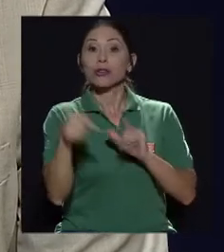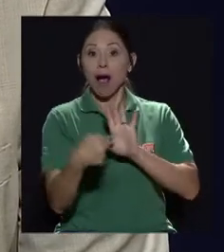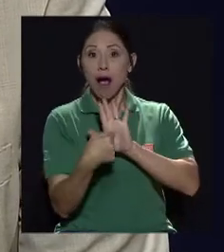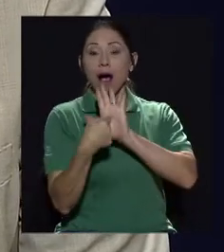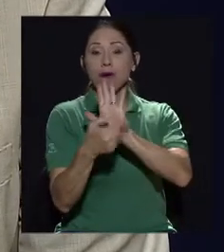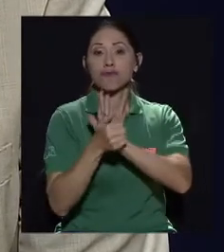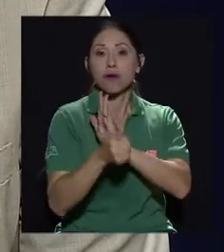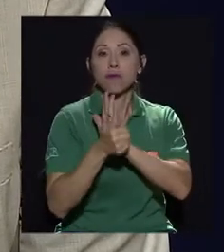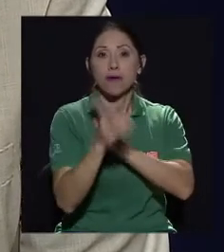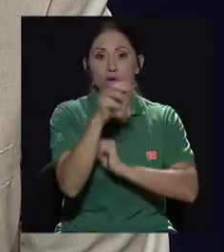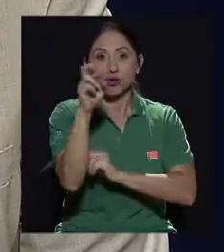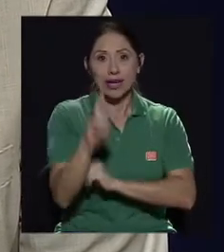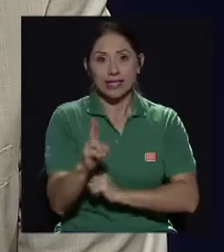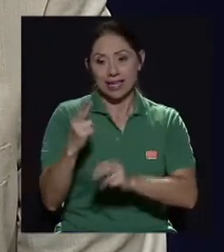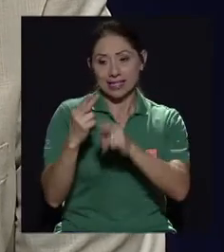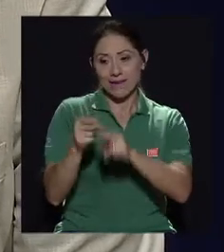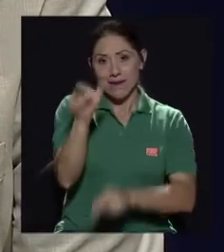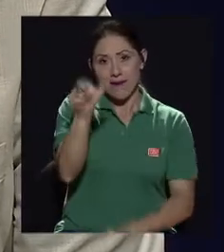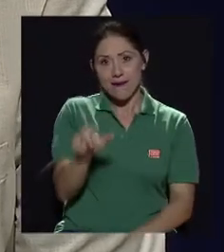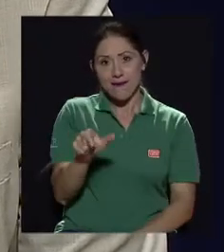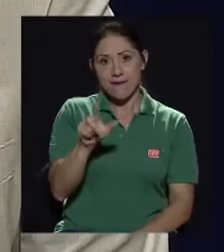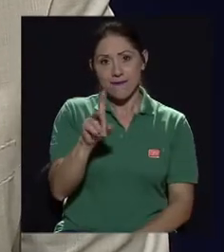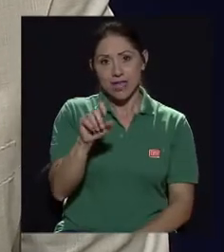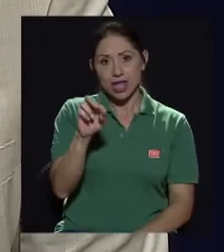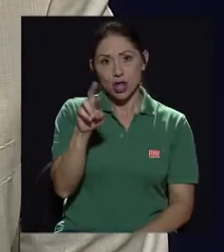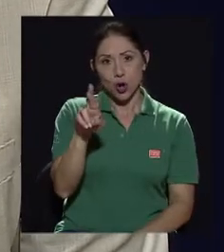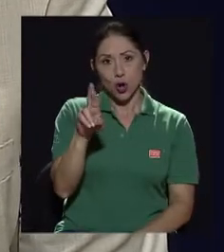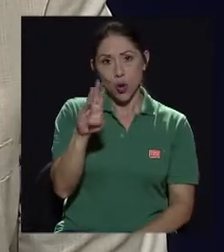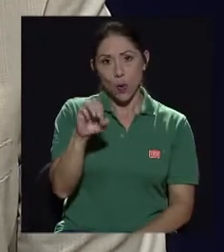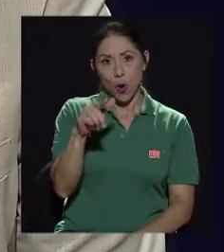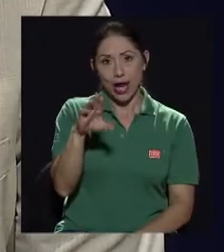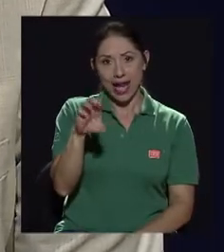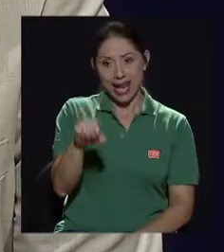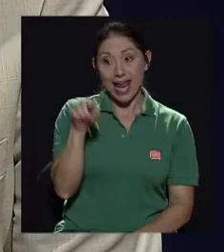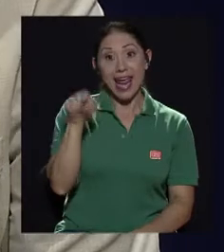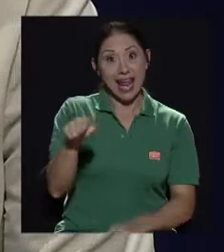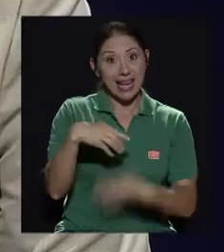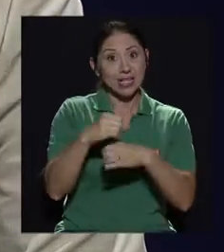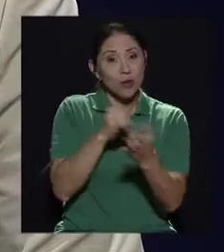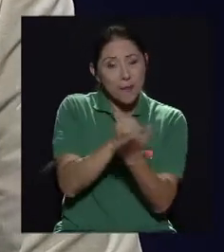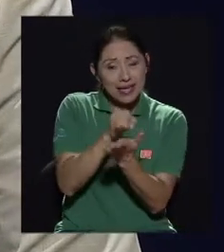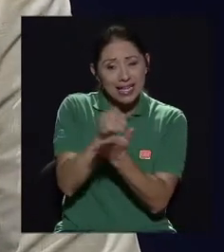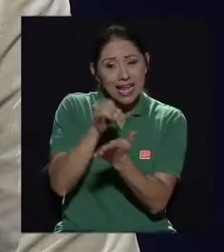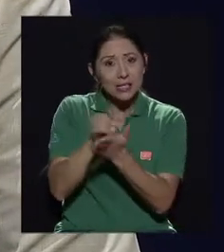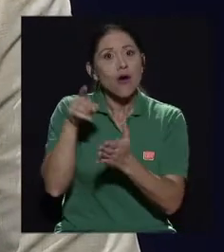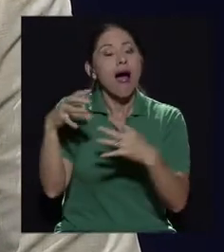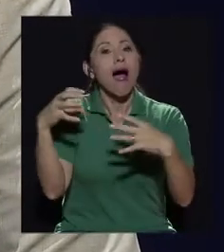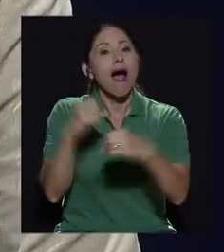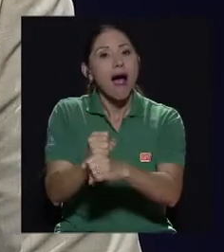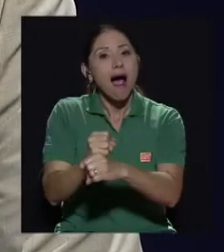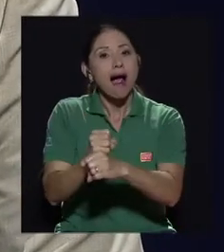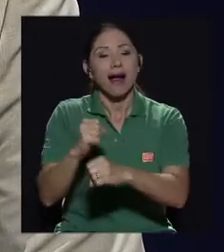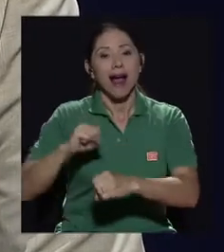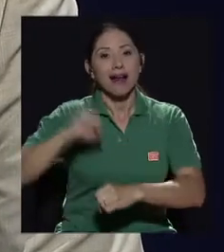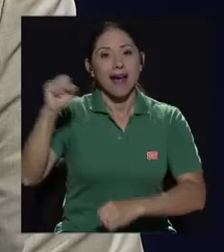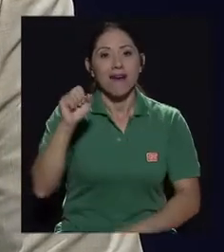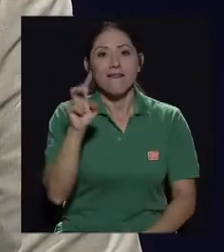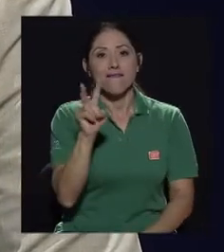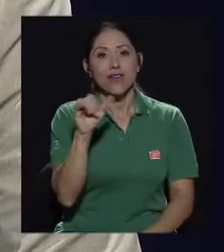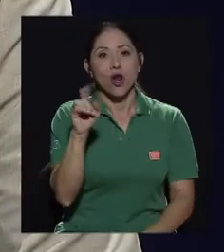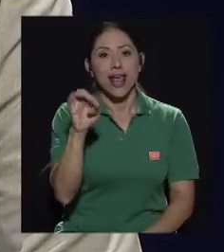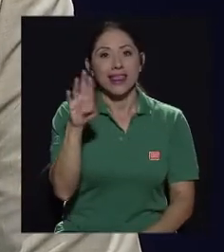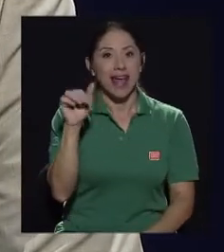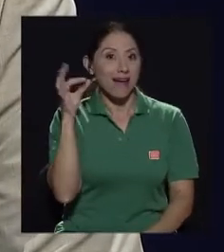el talento costarricense en el caso de víctor borges que hizo una investigación que concluyó que violeta ganaba y fue el